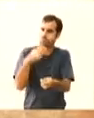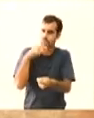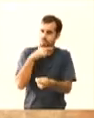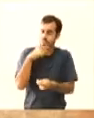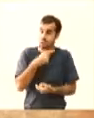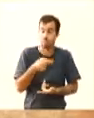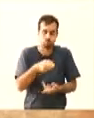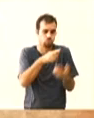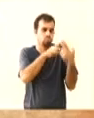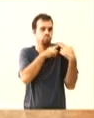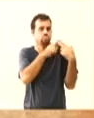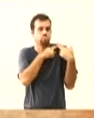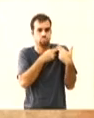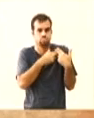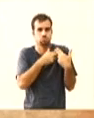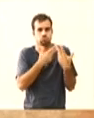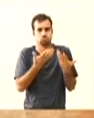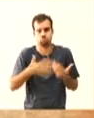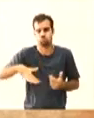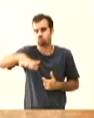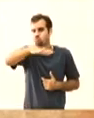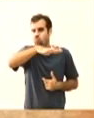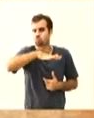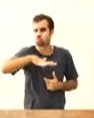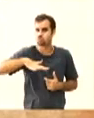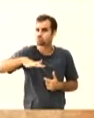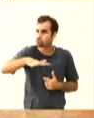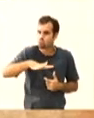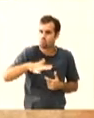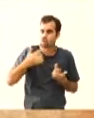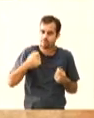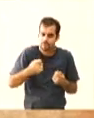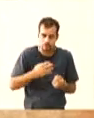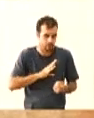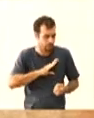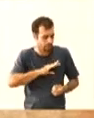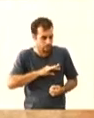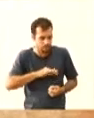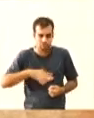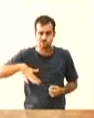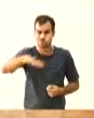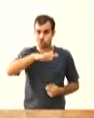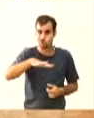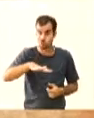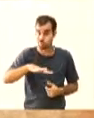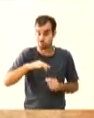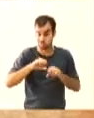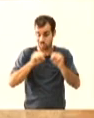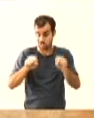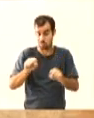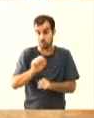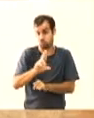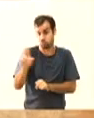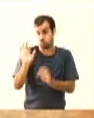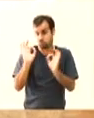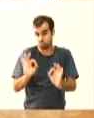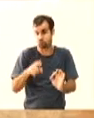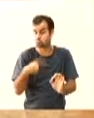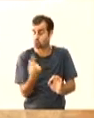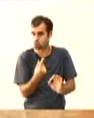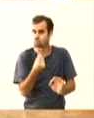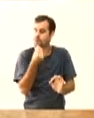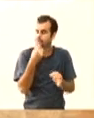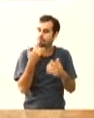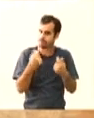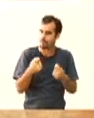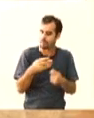una responsabilidad que viene incluida en la formación humanista de nuestro sistema social, que todo aquel que su